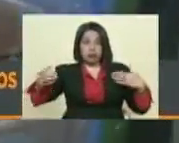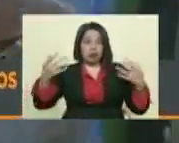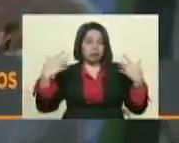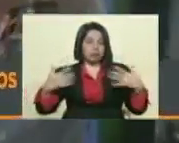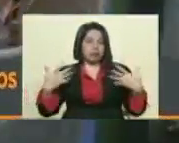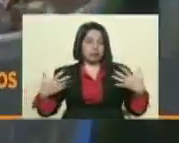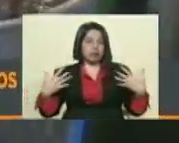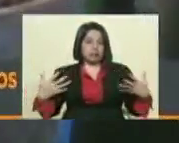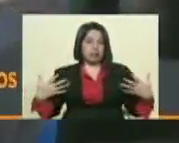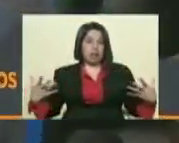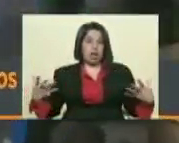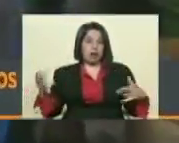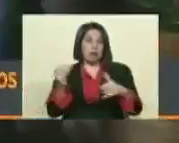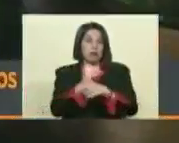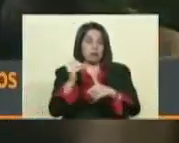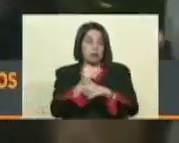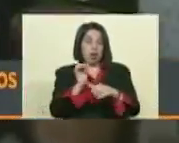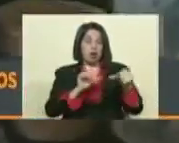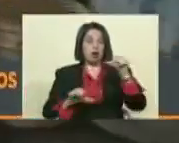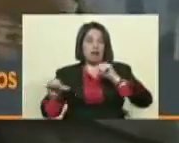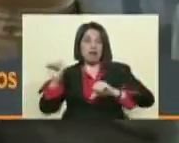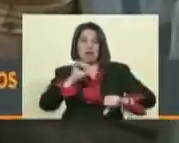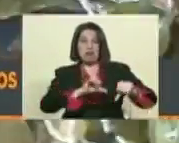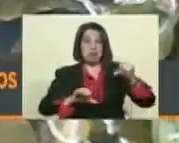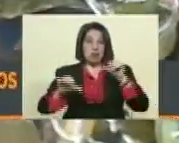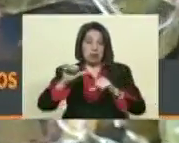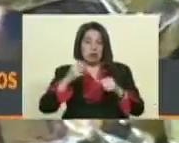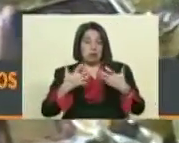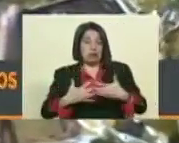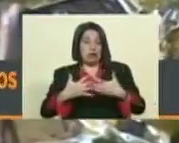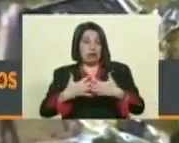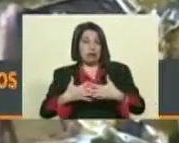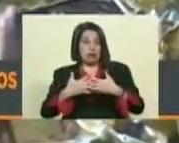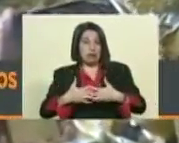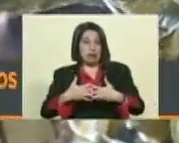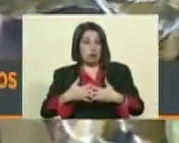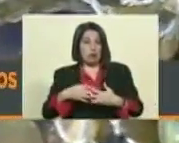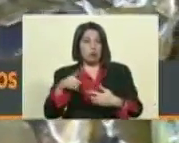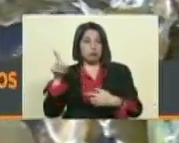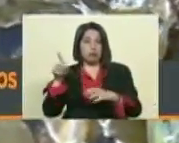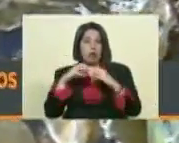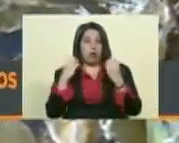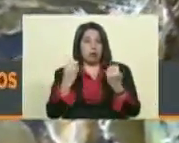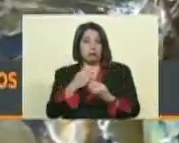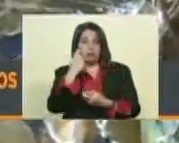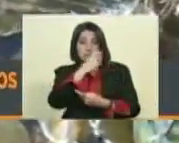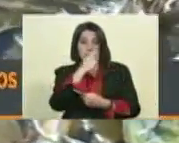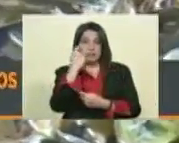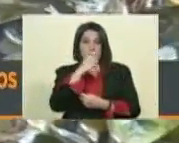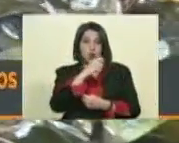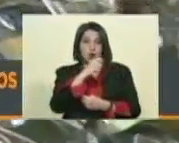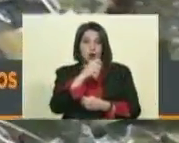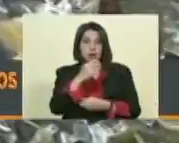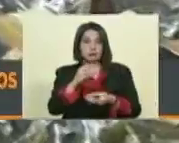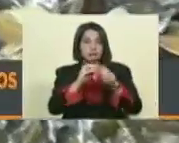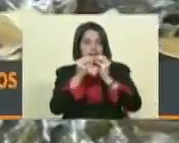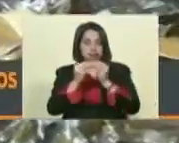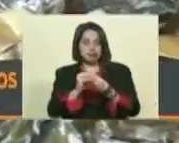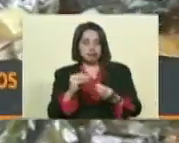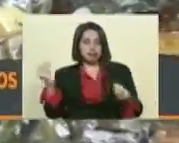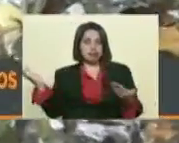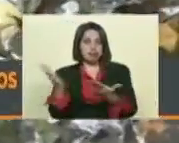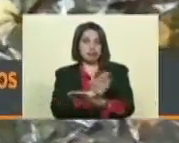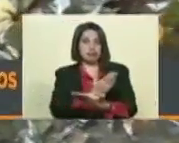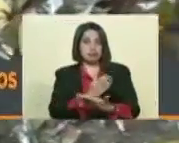de químicos y elementos o equipos que emplean estas organizaciones. Es bueno recalcar, mi comandante,